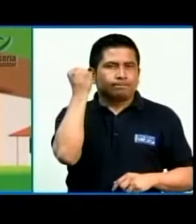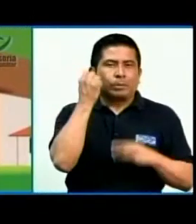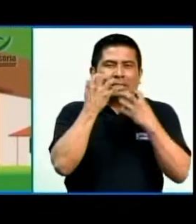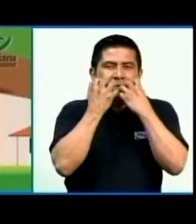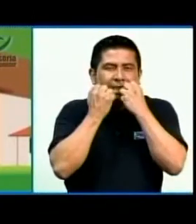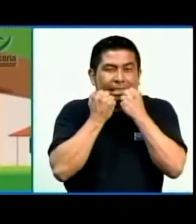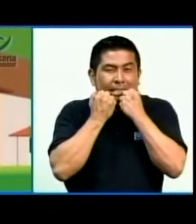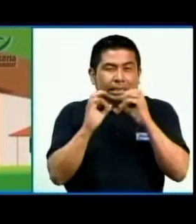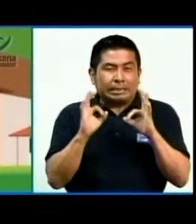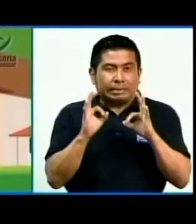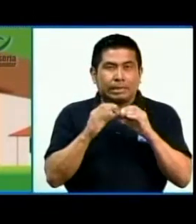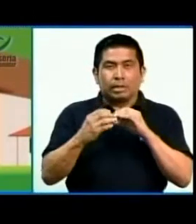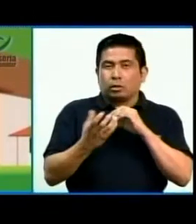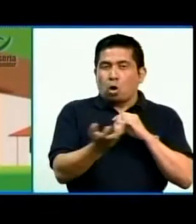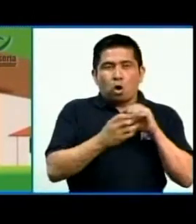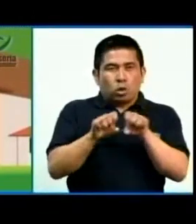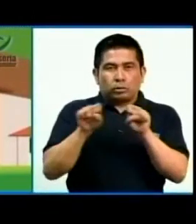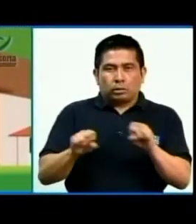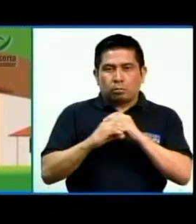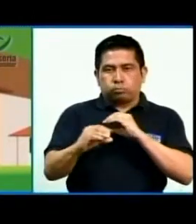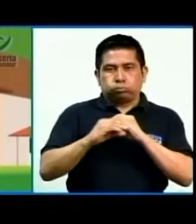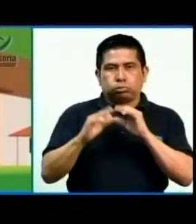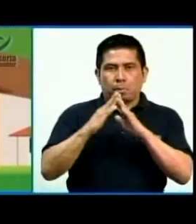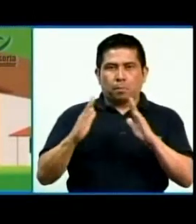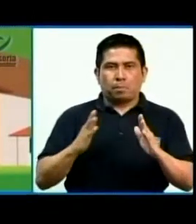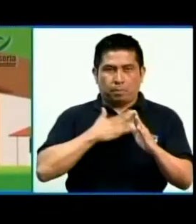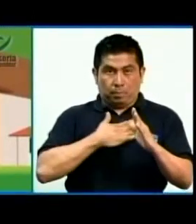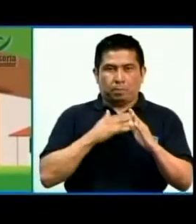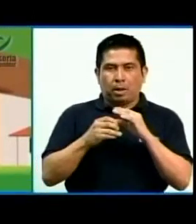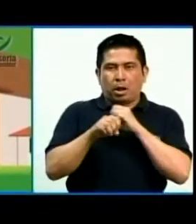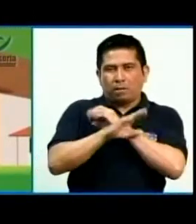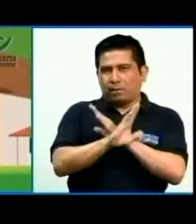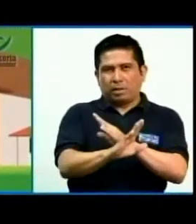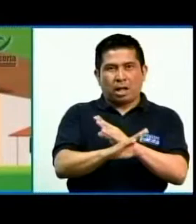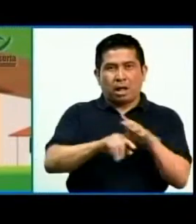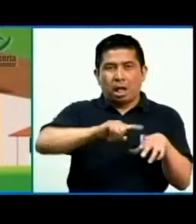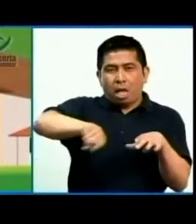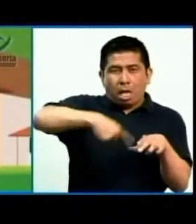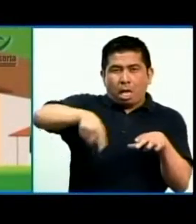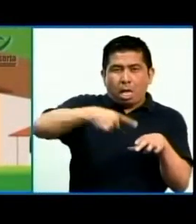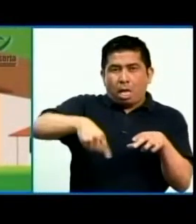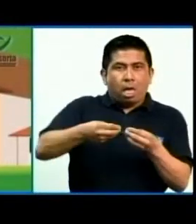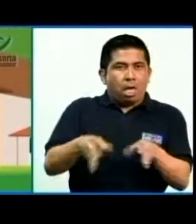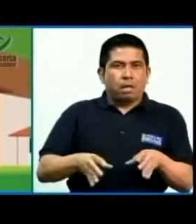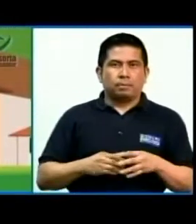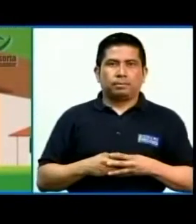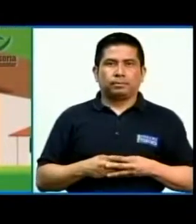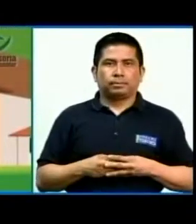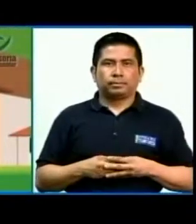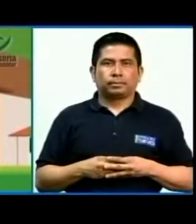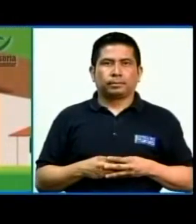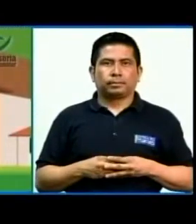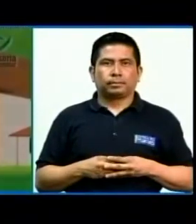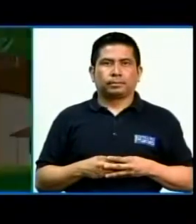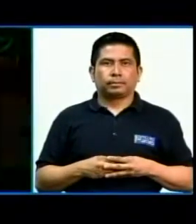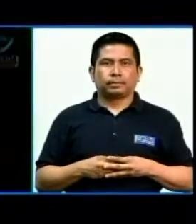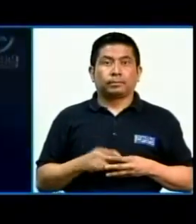la importancia de mantener en buenas condiciones la fontanería de mi casa para evitar altos consumos.